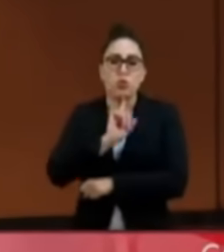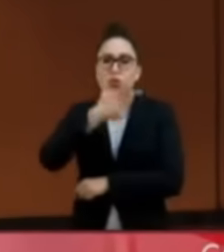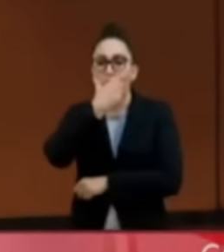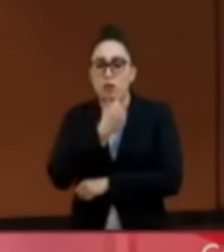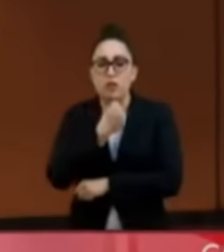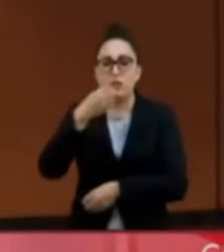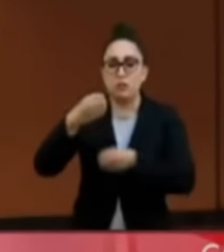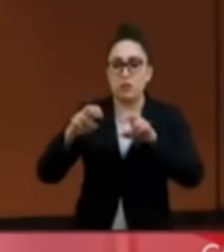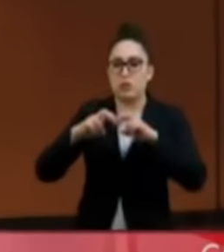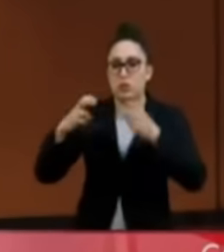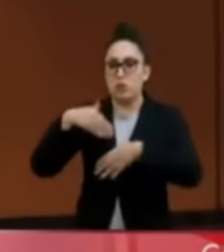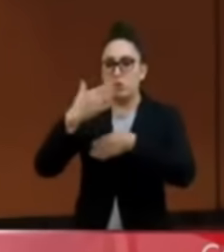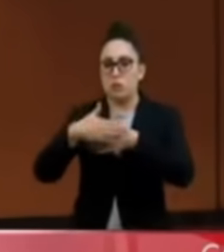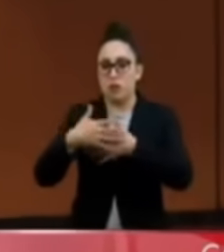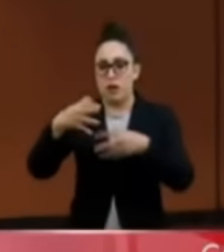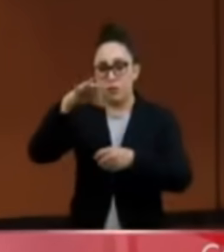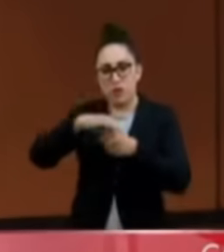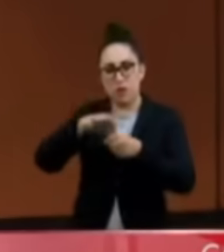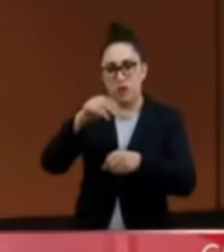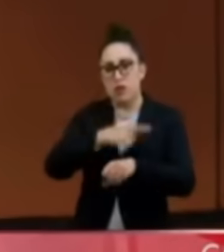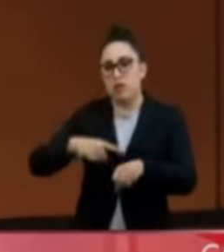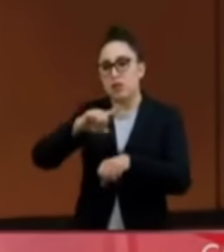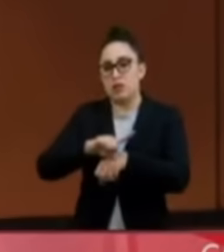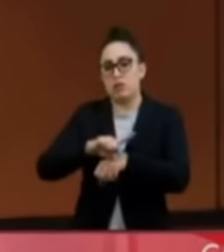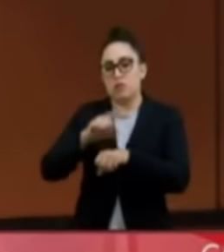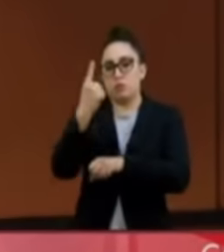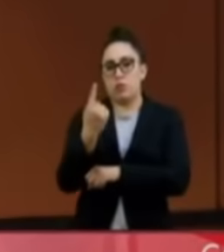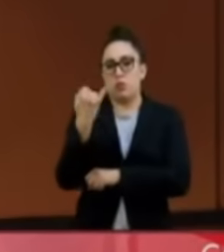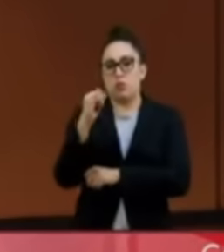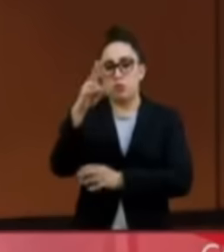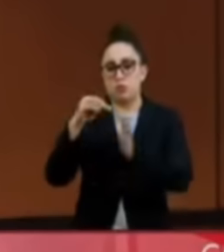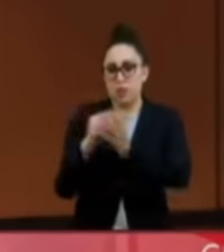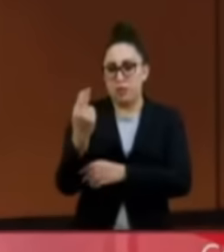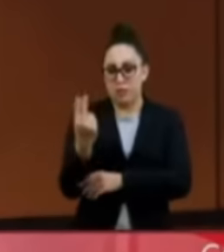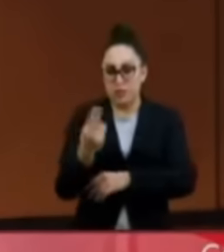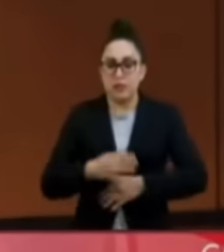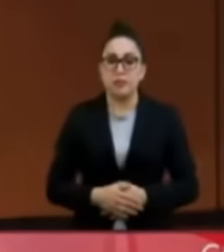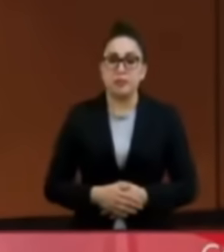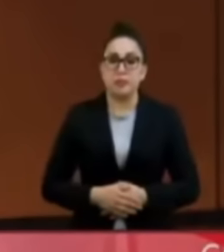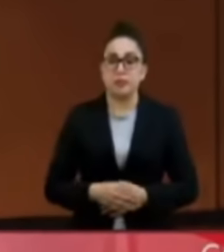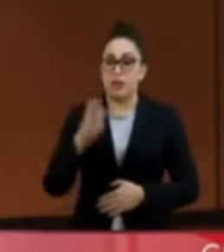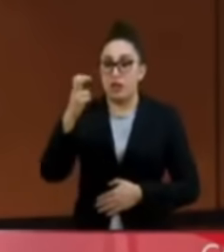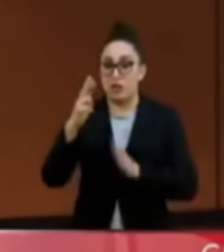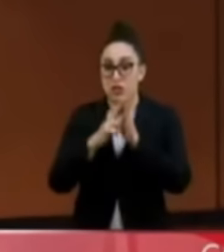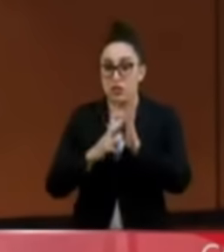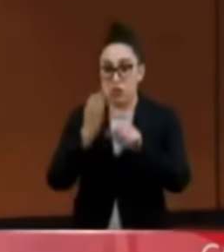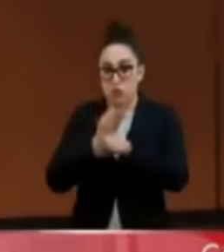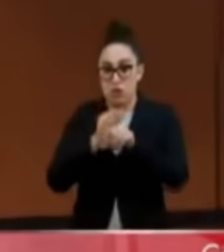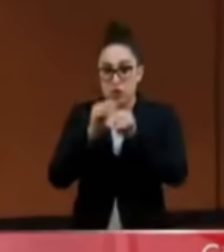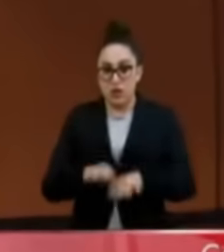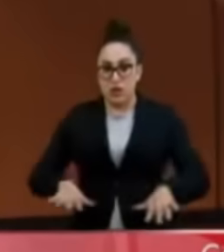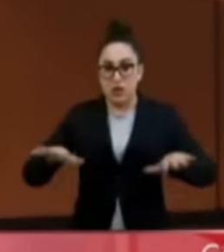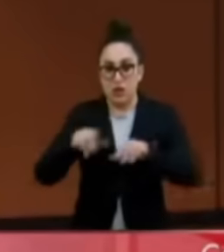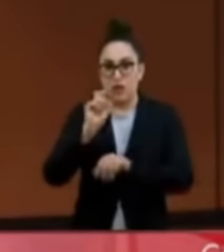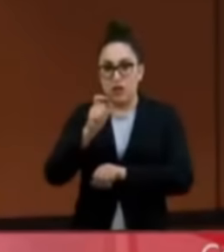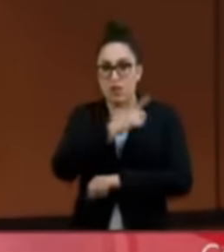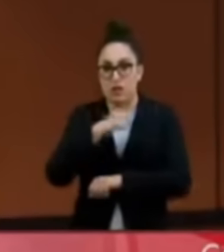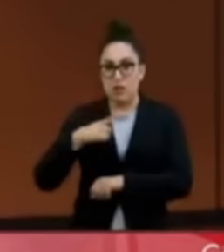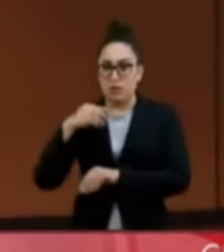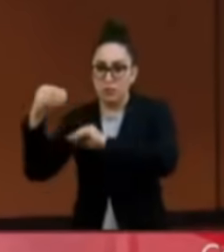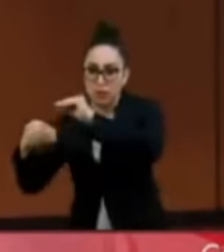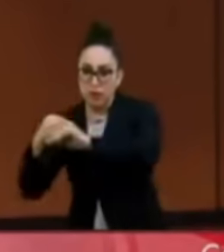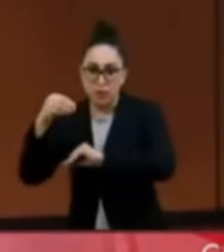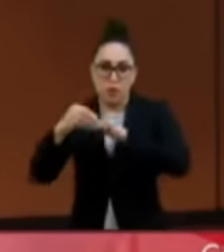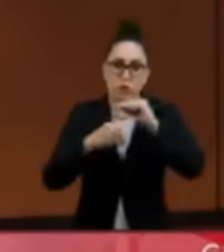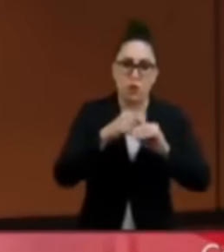magistradas que irán a la elección extraordinaria de 2025. Esta convocatoria que hoy estamos discutiendo, que deberíamos de discutir, ustedes no lo están